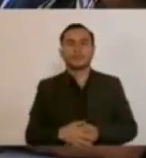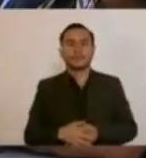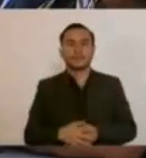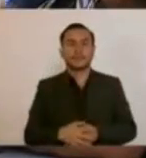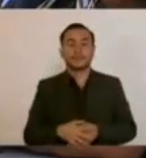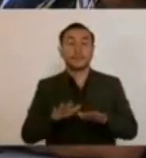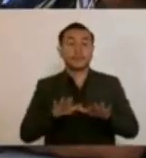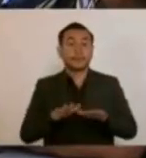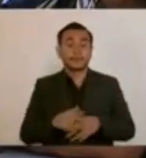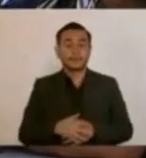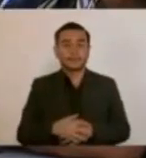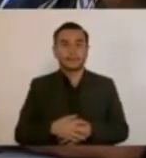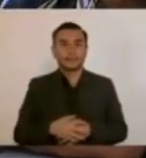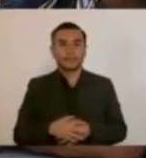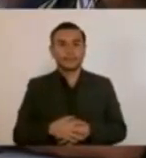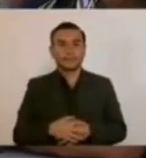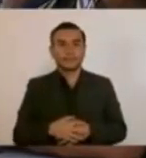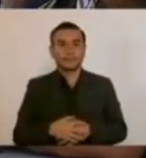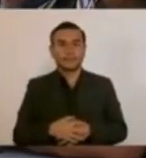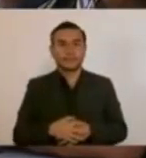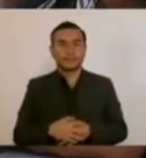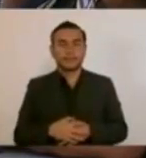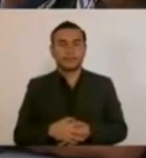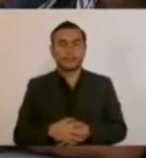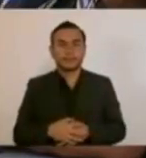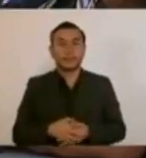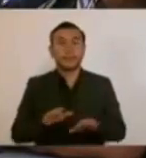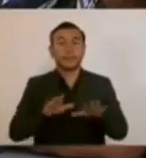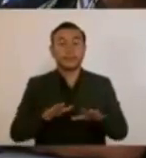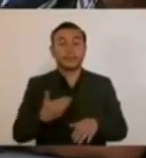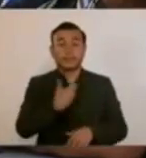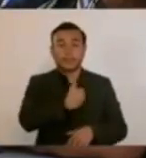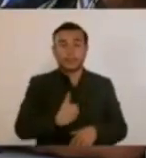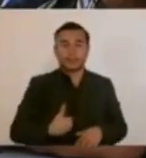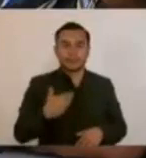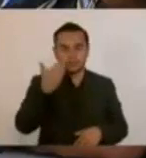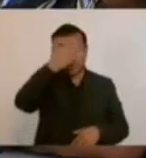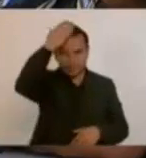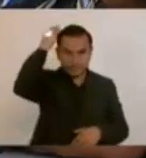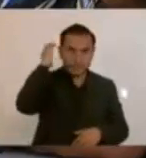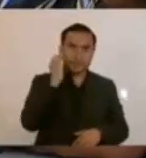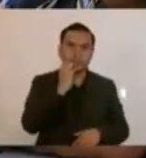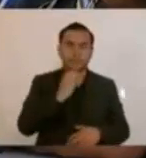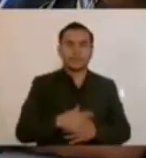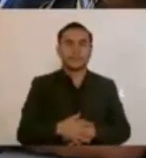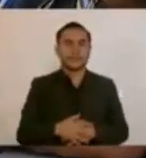Gracias. Ya. Sí. Gracias, presidente.